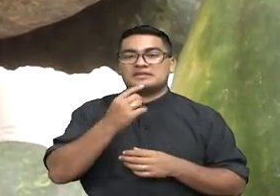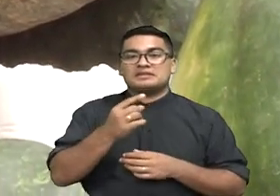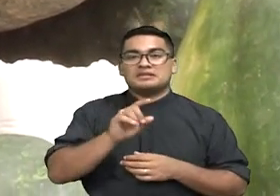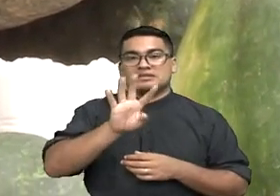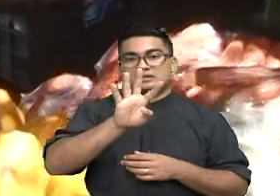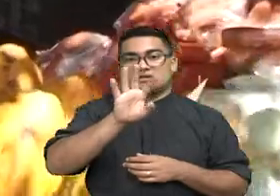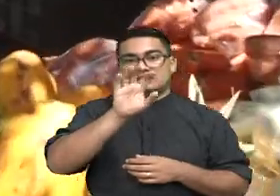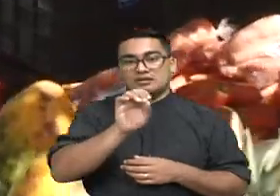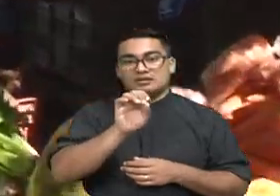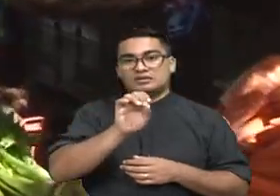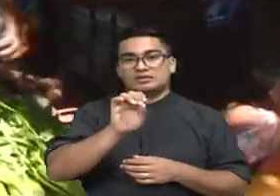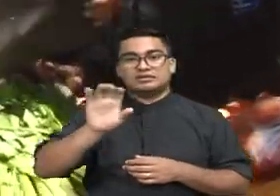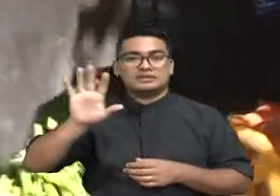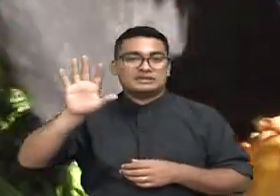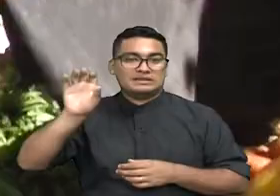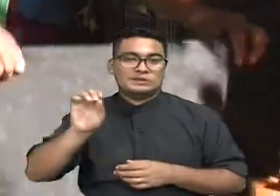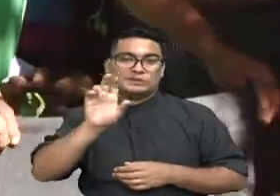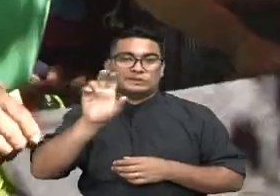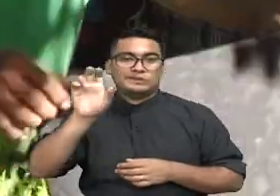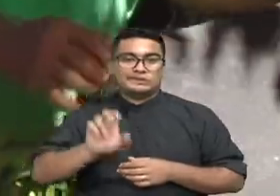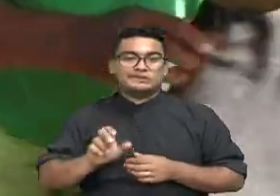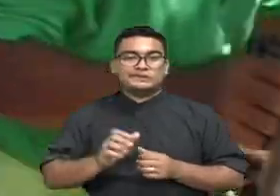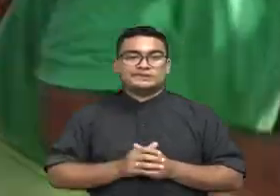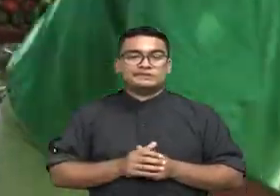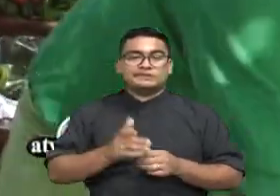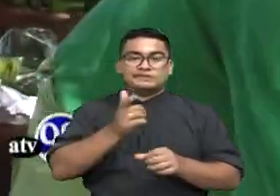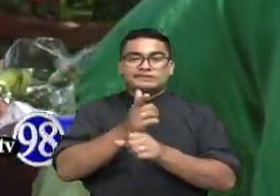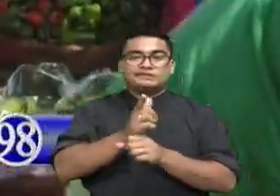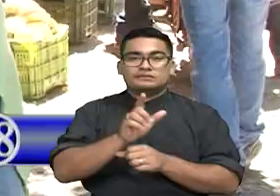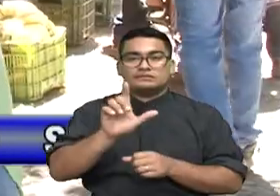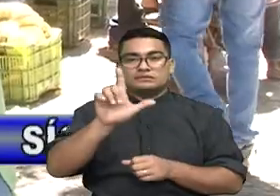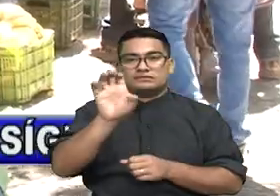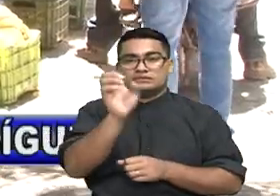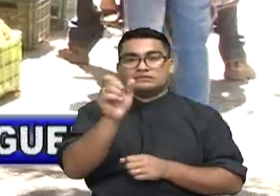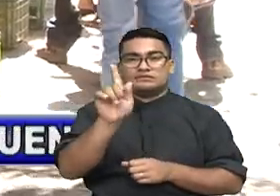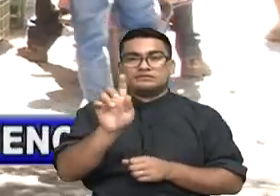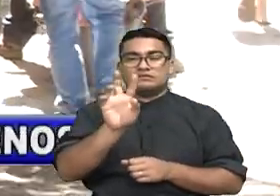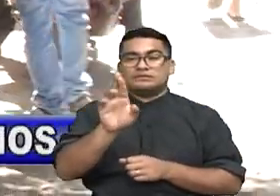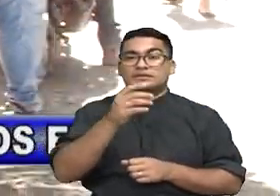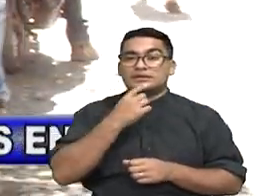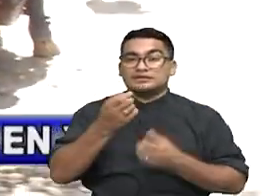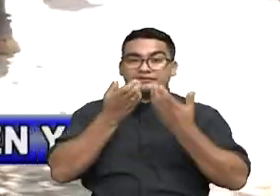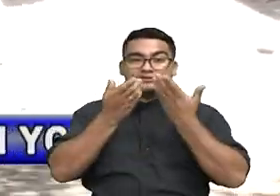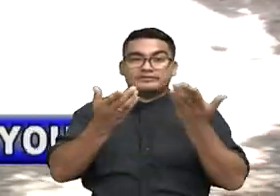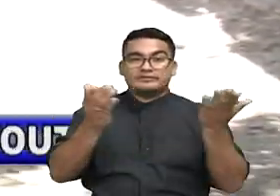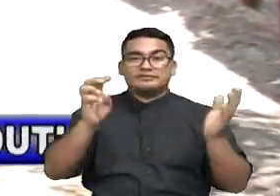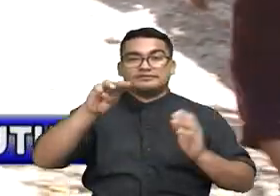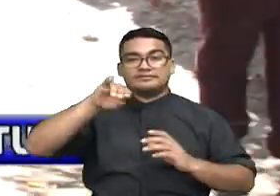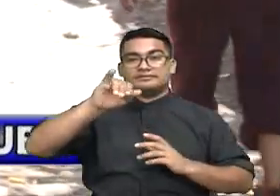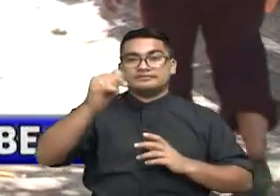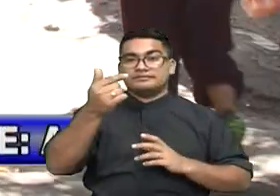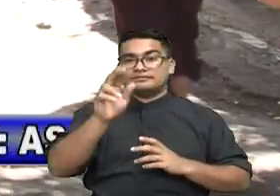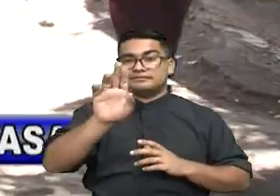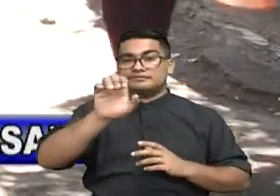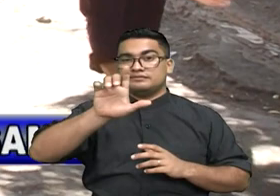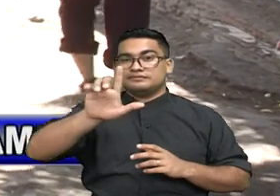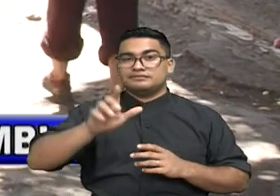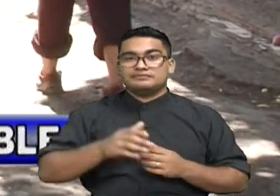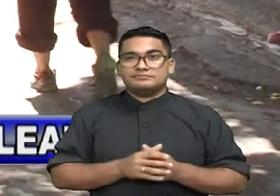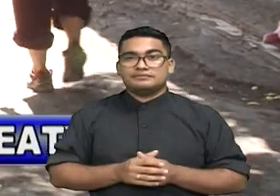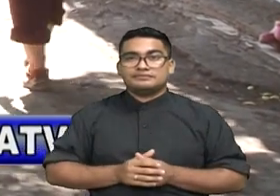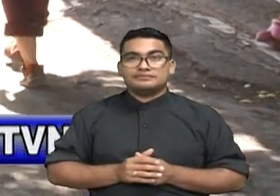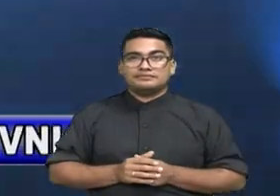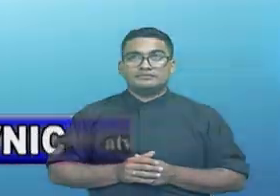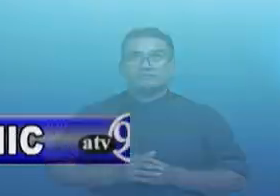los 40 y 50 córdobas. Con cámara de Lester Mora para el canal parlamentario, les informó Miguel Carranza